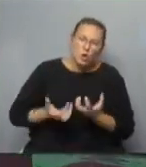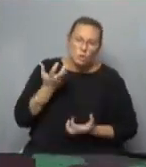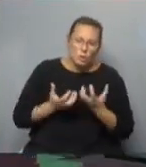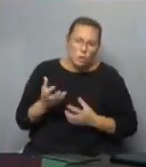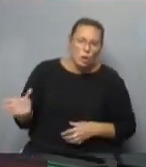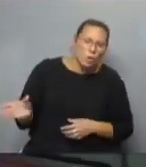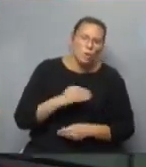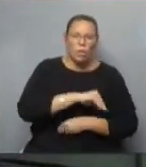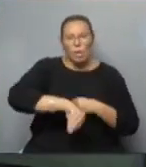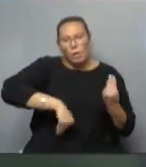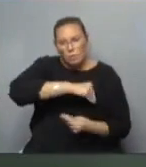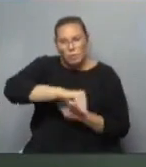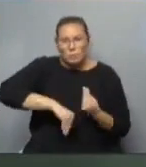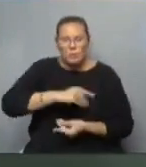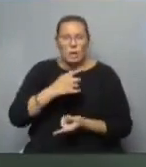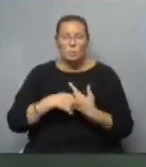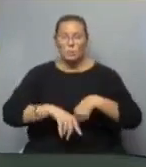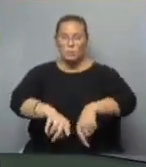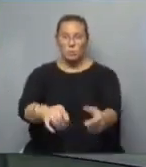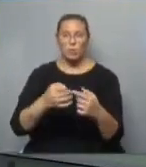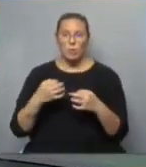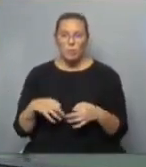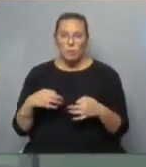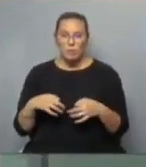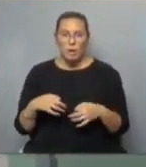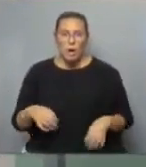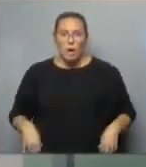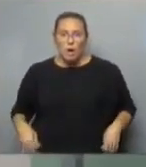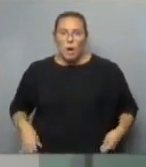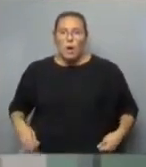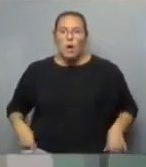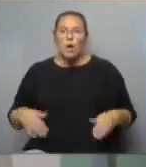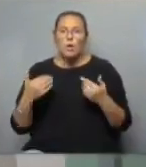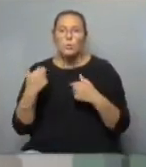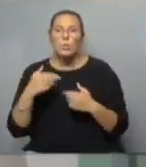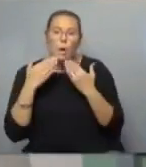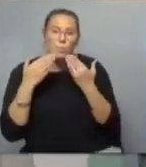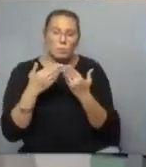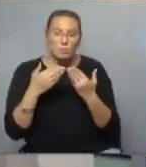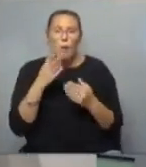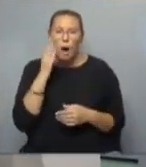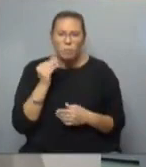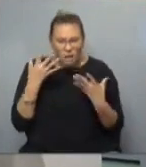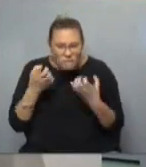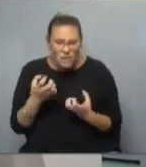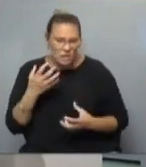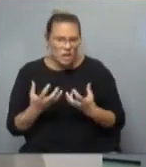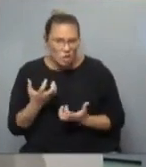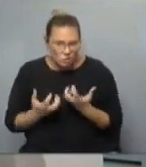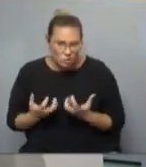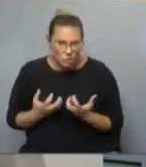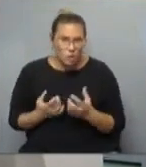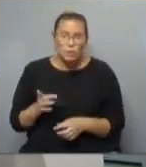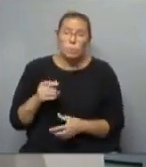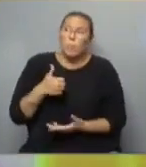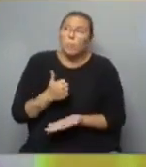para toda la familia, sí. Que no sé qué, pero que en verdad al final nadie preguntaba si la abuela quería cocinar o algo, ¿no? Eso estaba ahí en